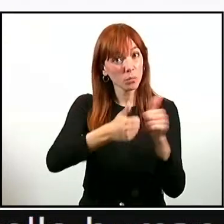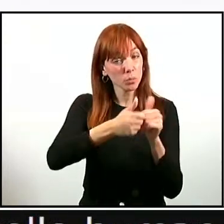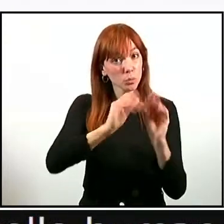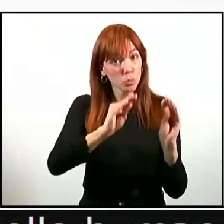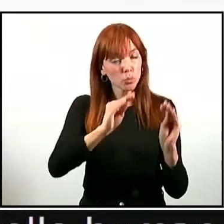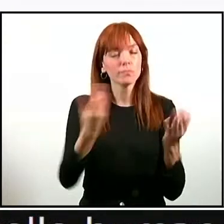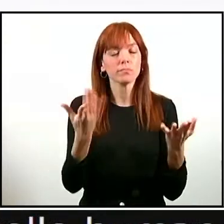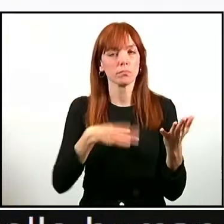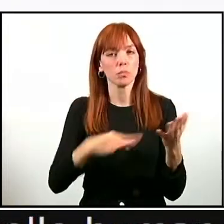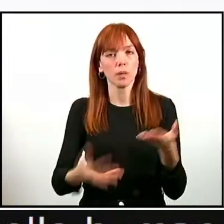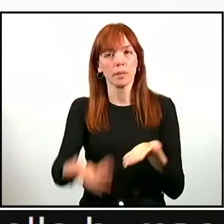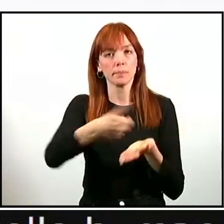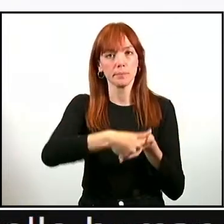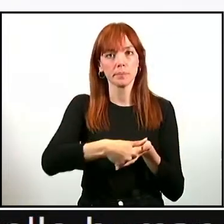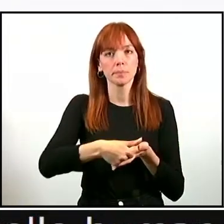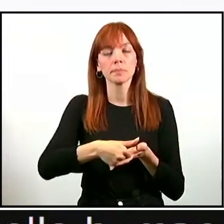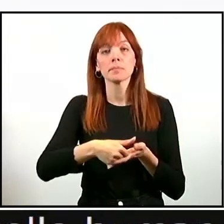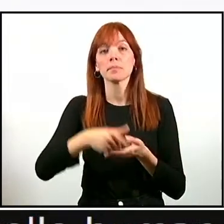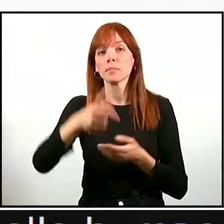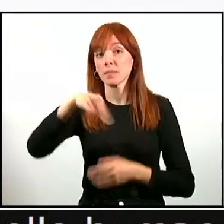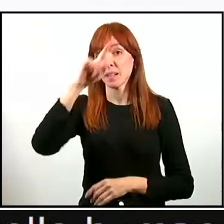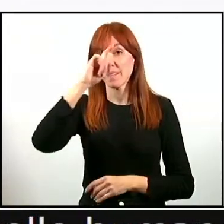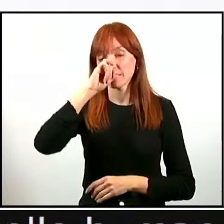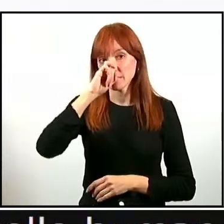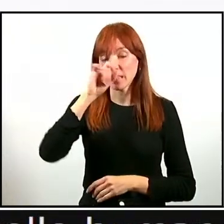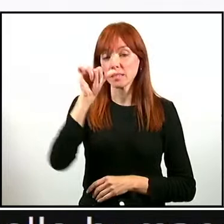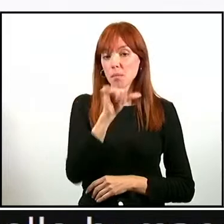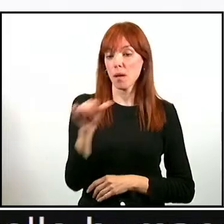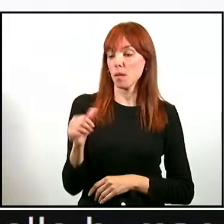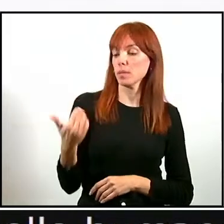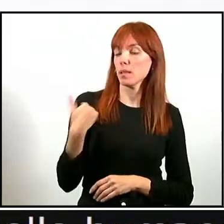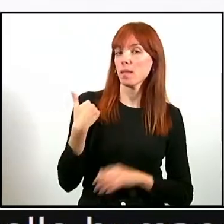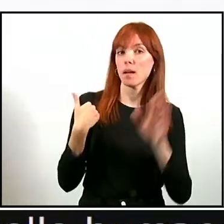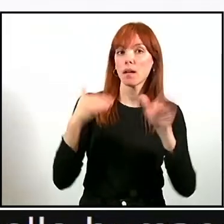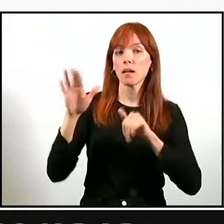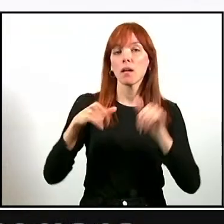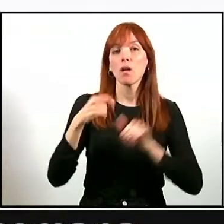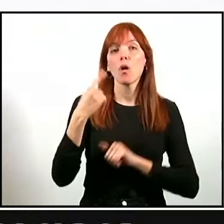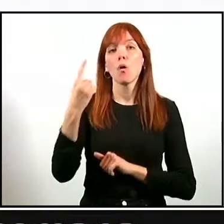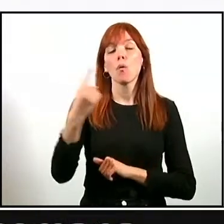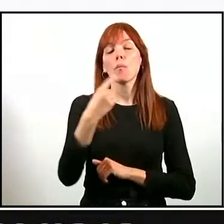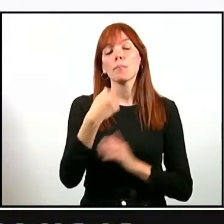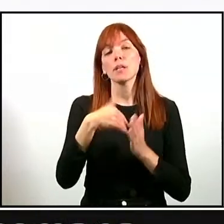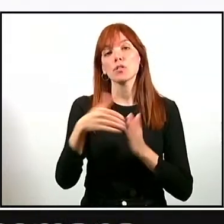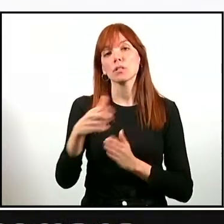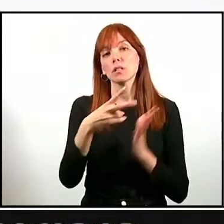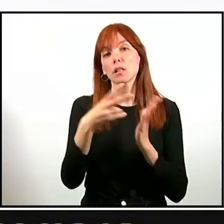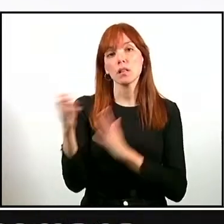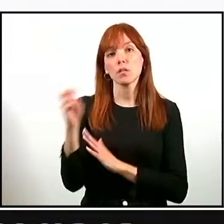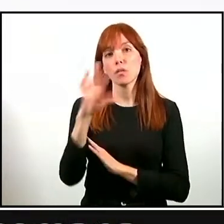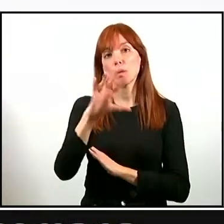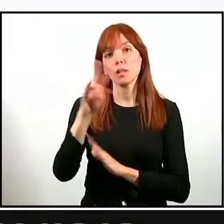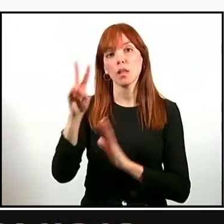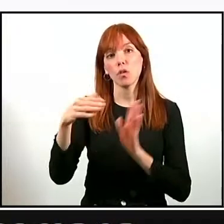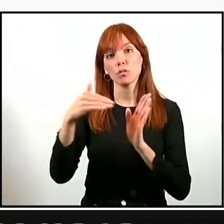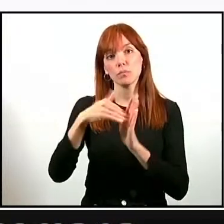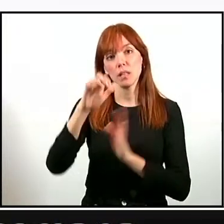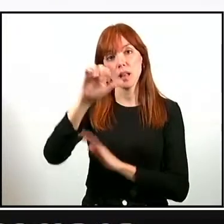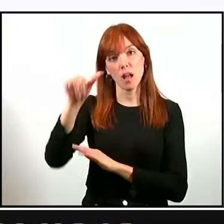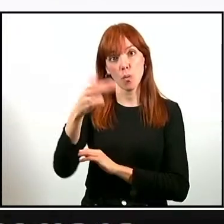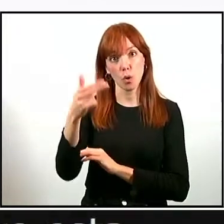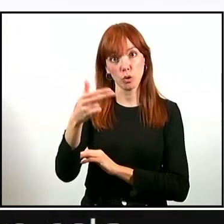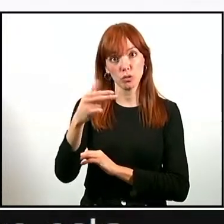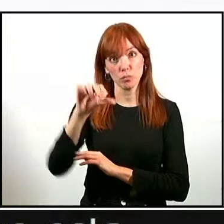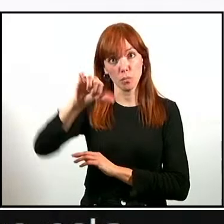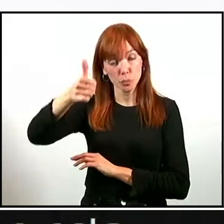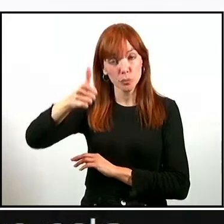semana pasada aprobamos, como ustedes recordarán, una convocatoria de 1.752.000 euros, de nuevo, esta semana